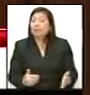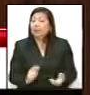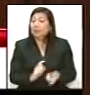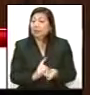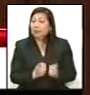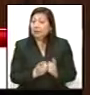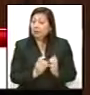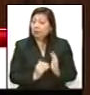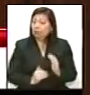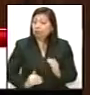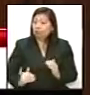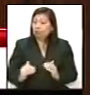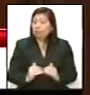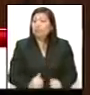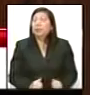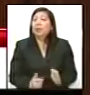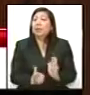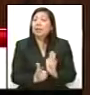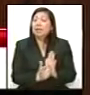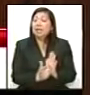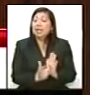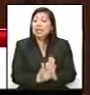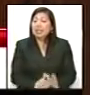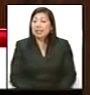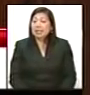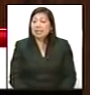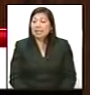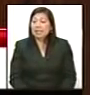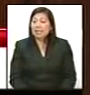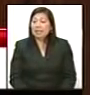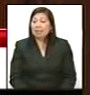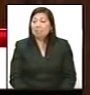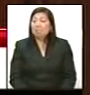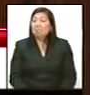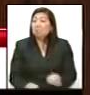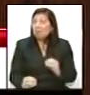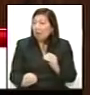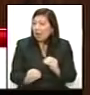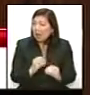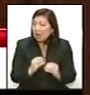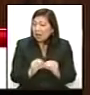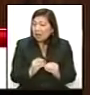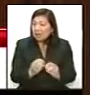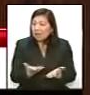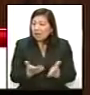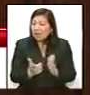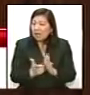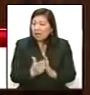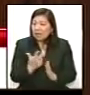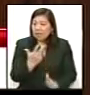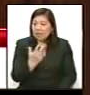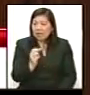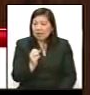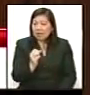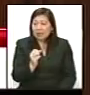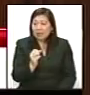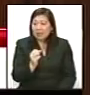cambios operados con la ley de reparaciones, la ley